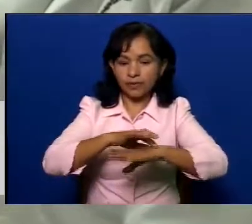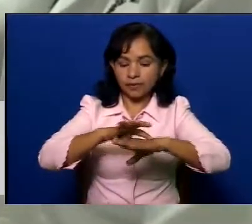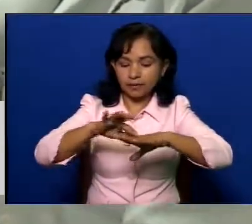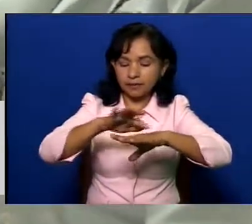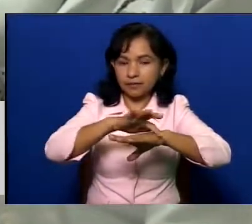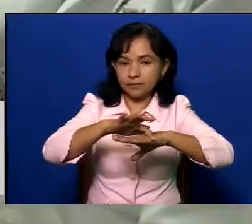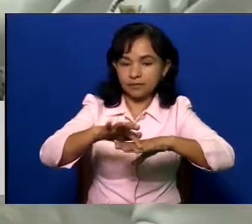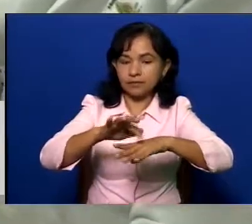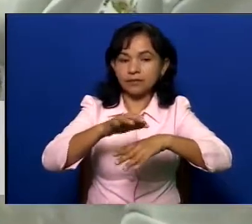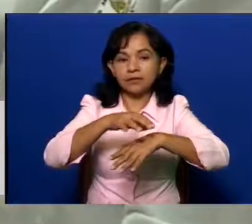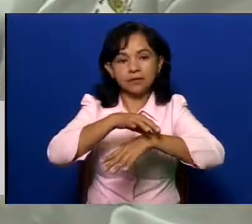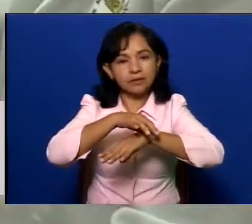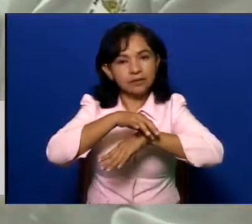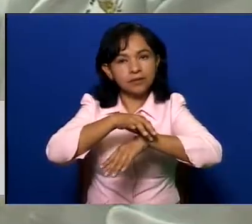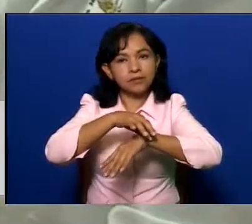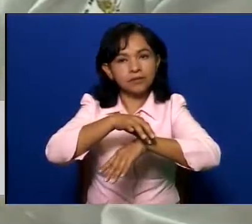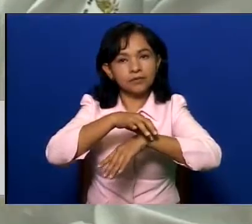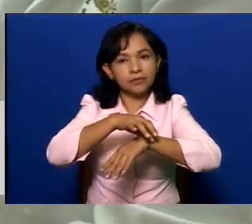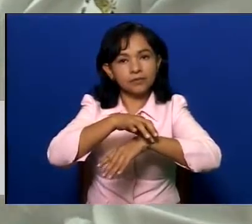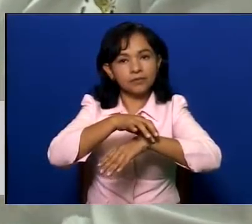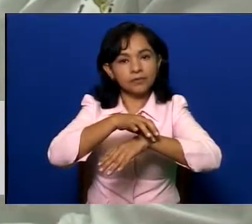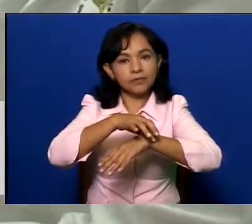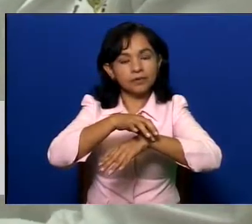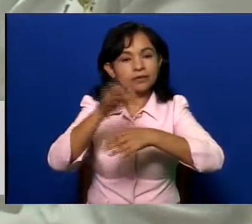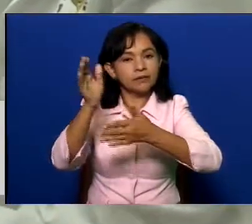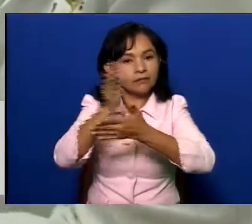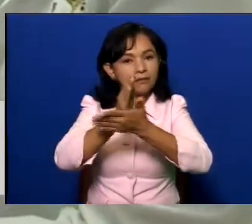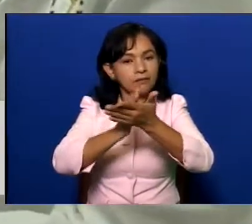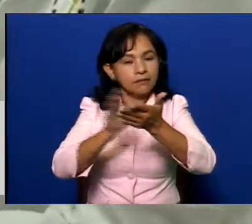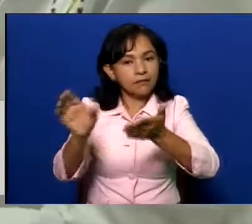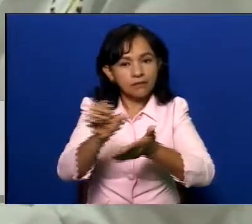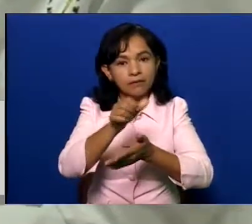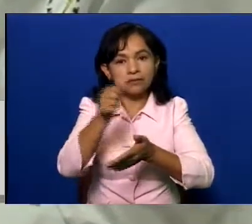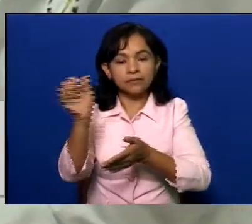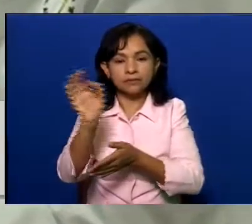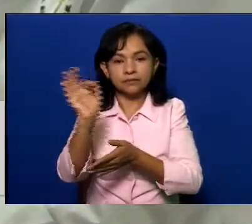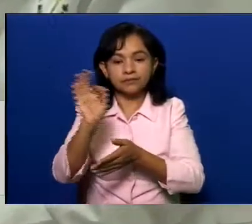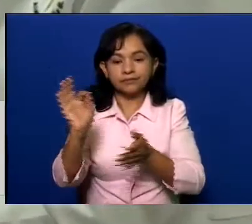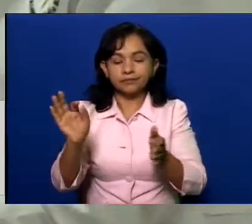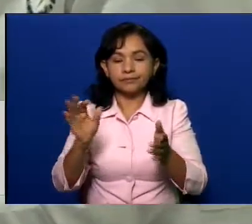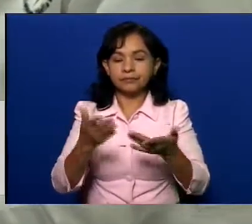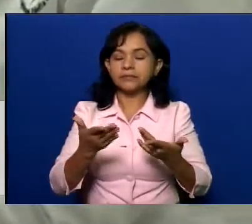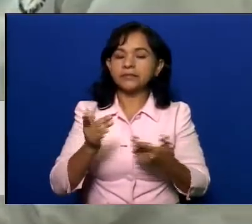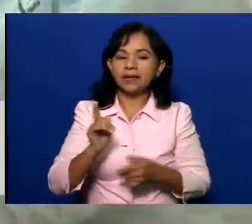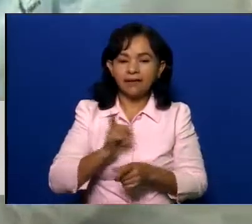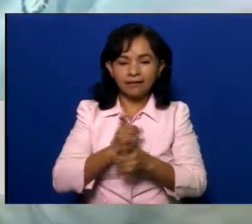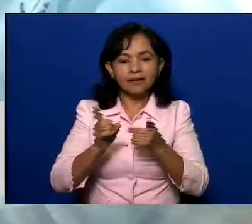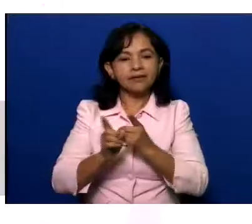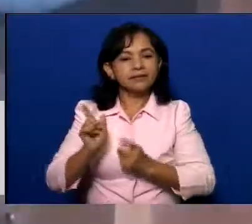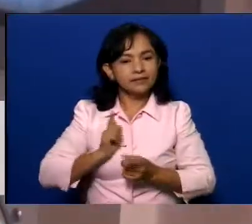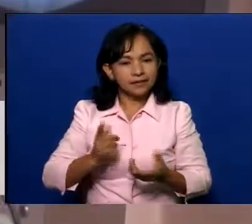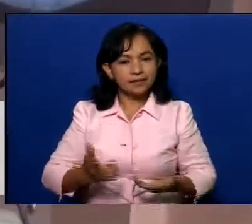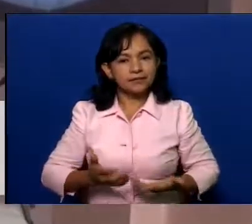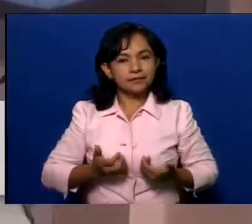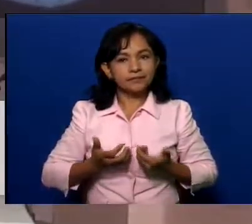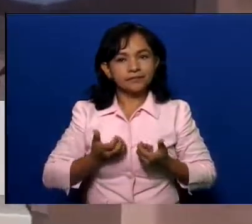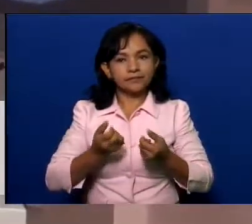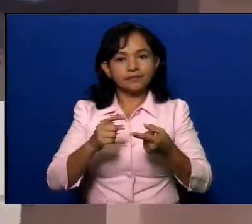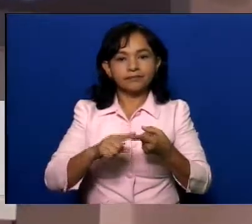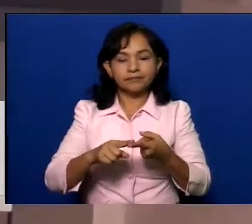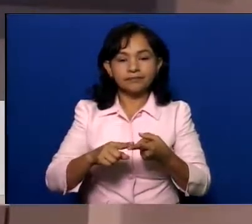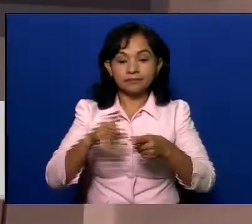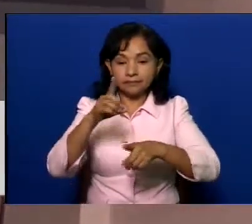buenas, entre el Maderas y el Concepción, endulzan las noches de febrero, donde el isleño